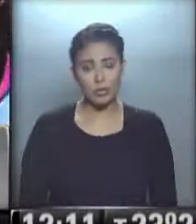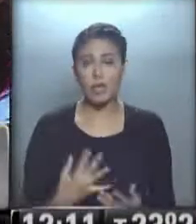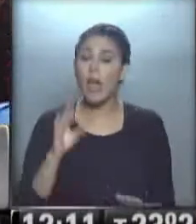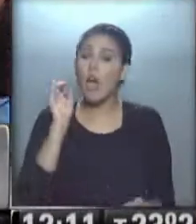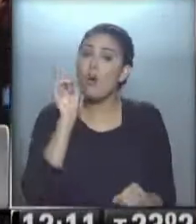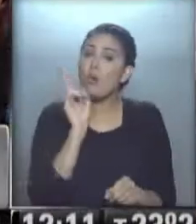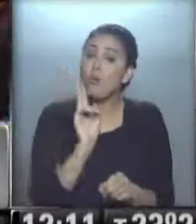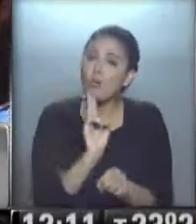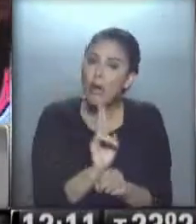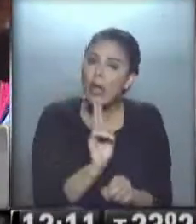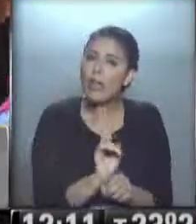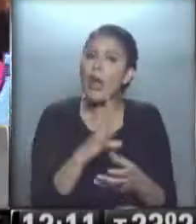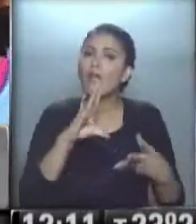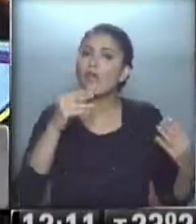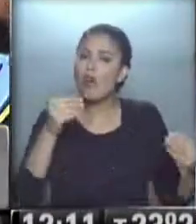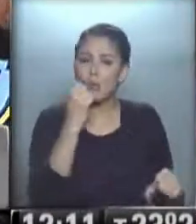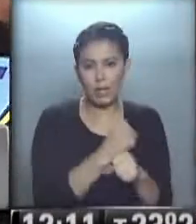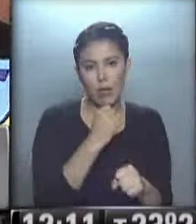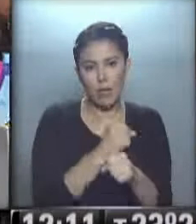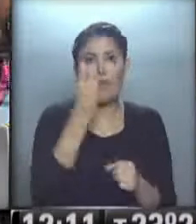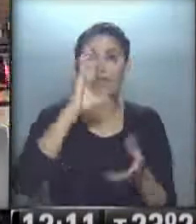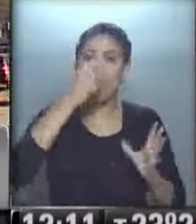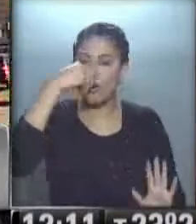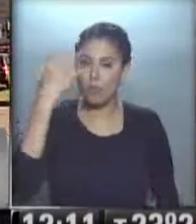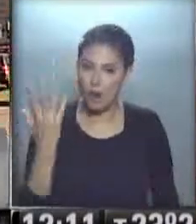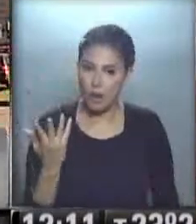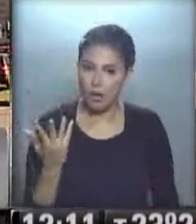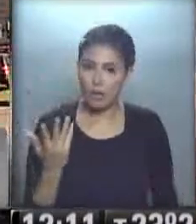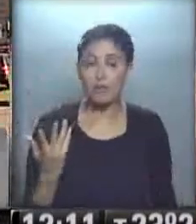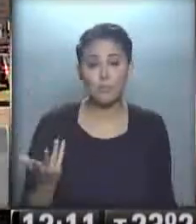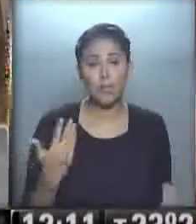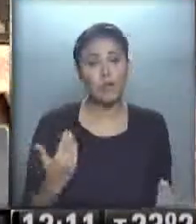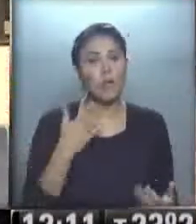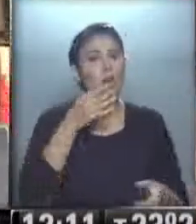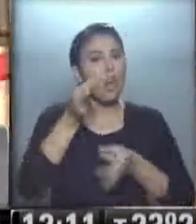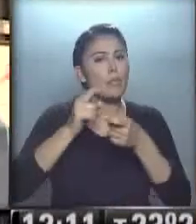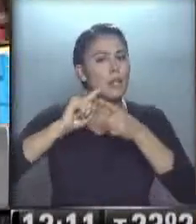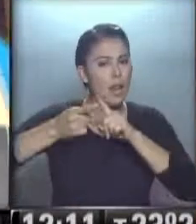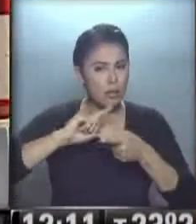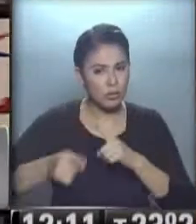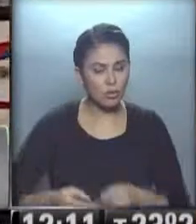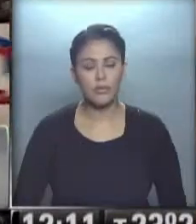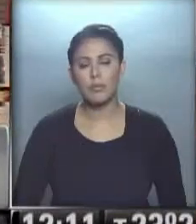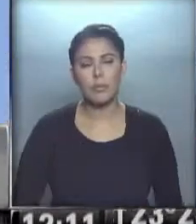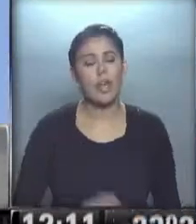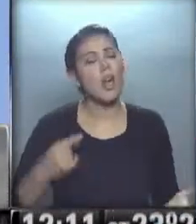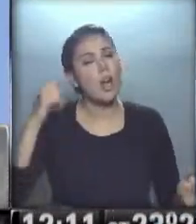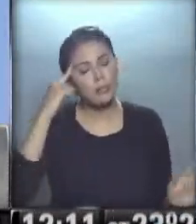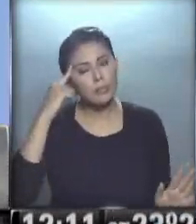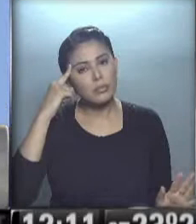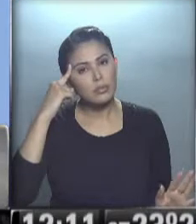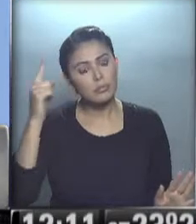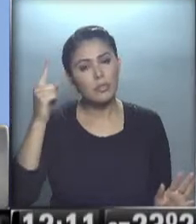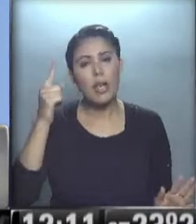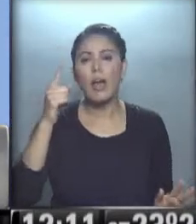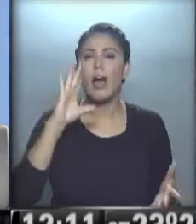cuidar adecuadamente los mecanismos formales que posibilitan ese diálogo. La idea era tener un